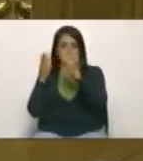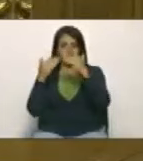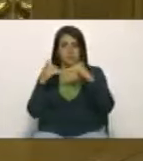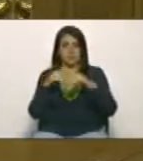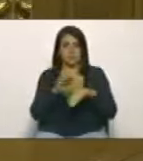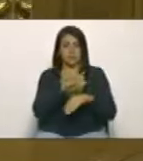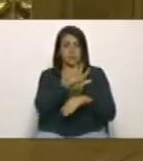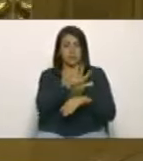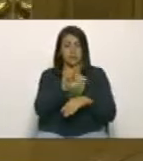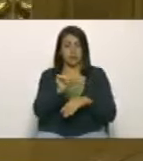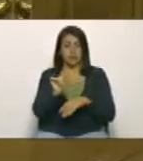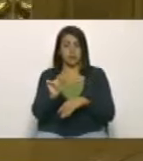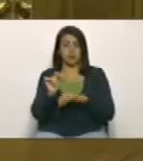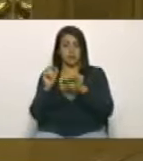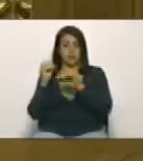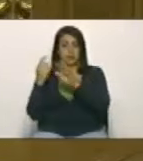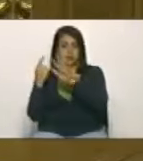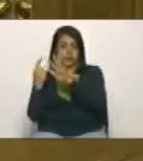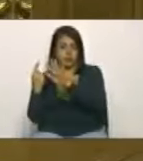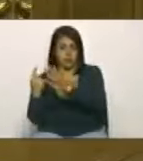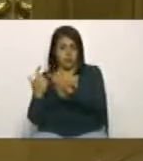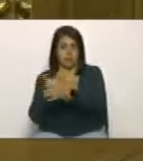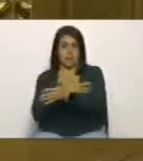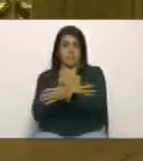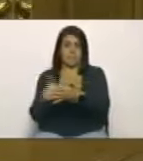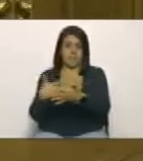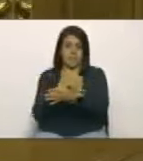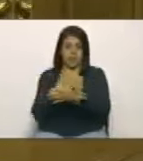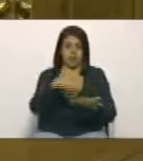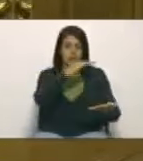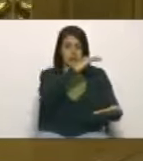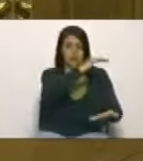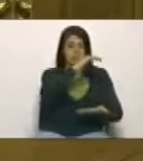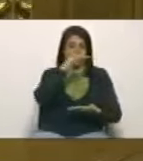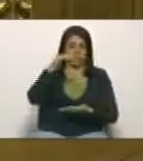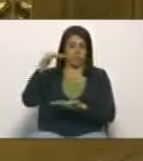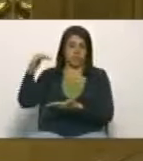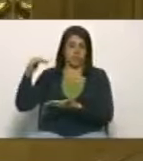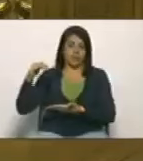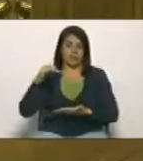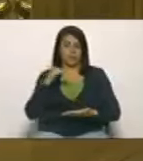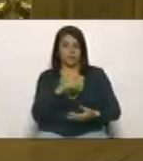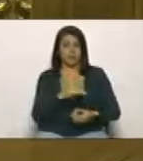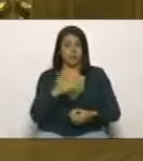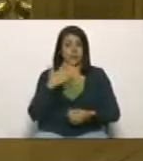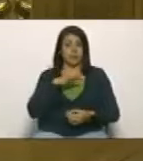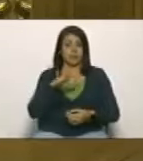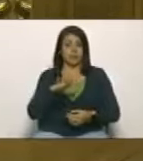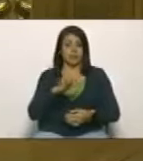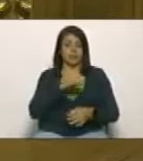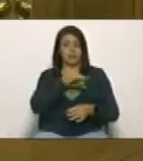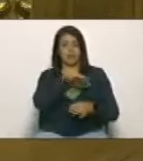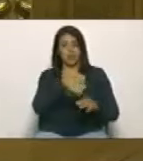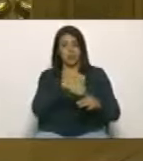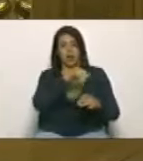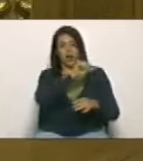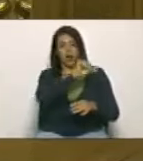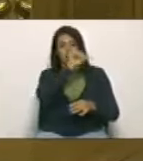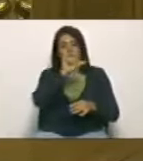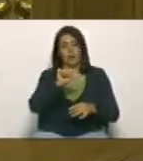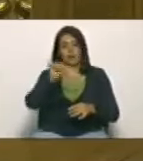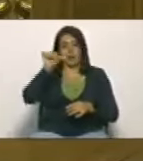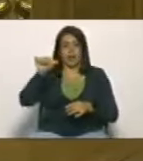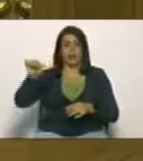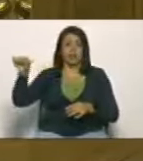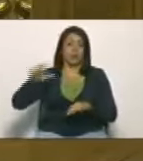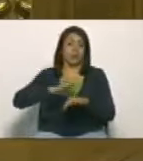a 5.6 millones de barriles por el seguro atlántico, porque